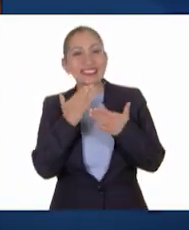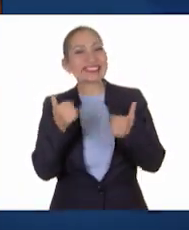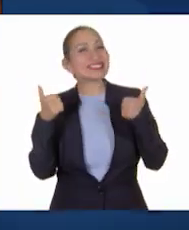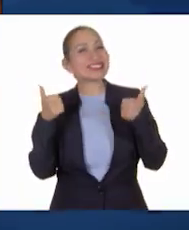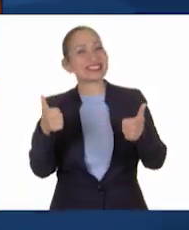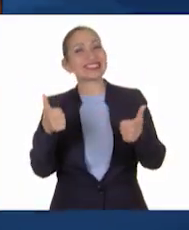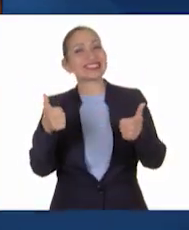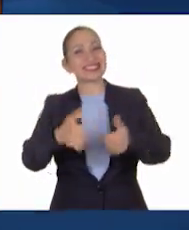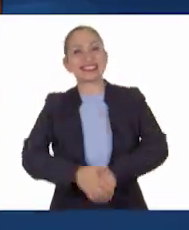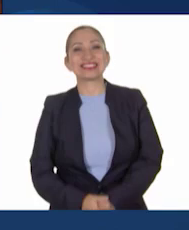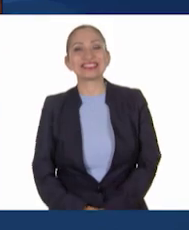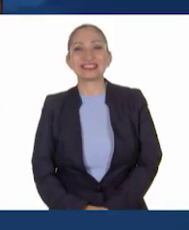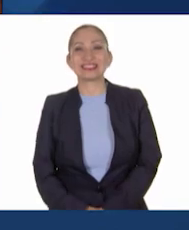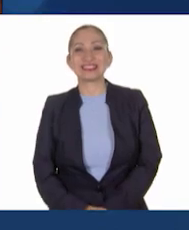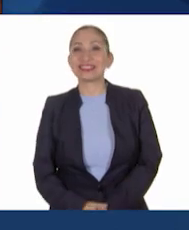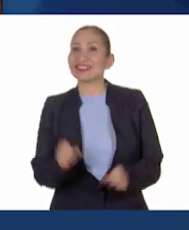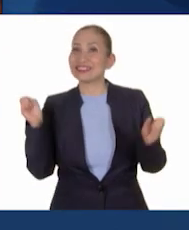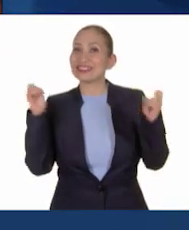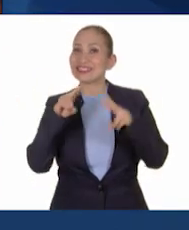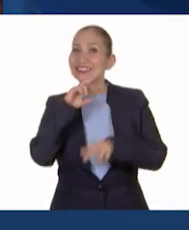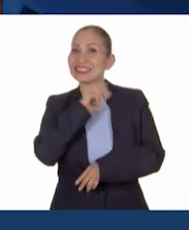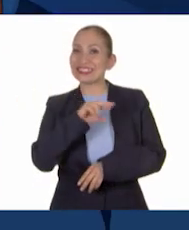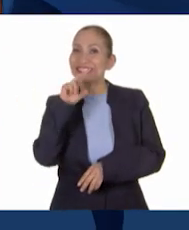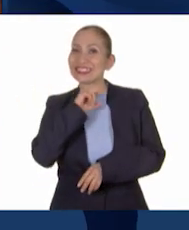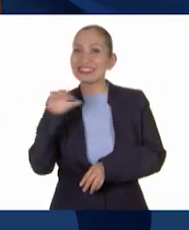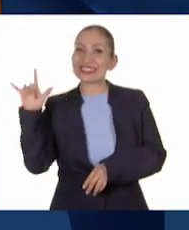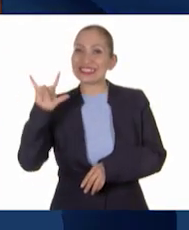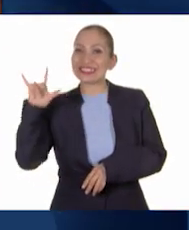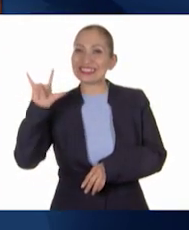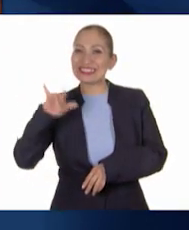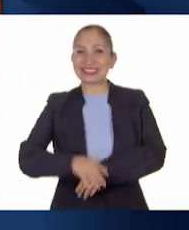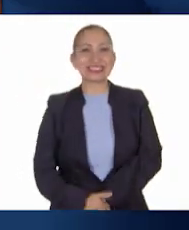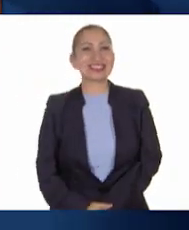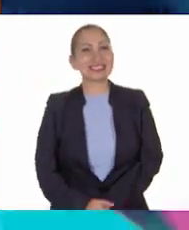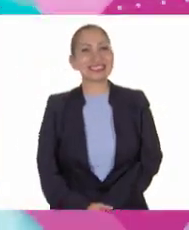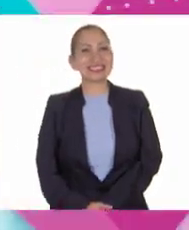¡Muy bien! ¡Nos vemos pronto!